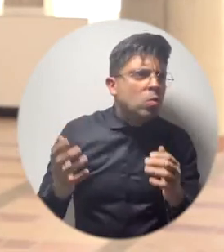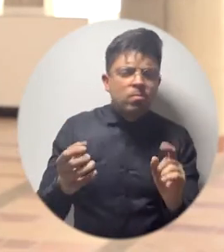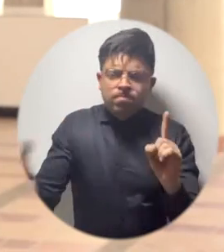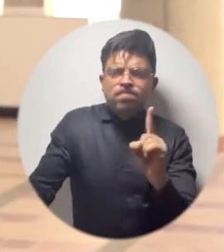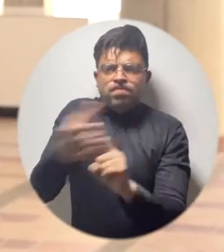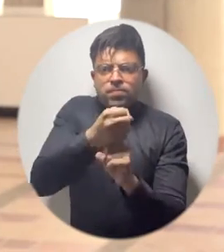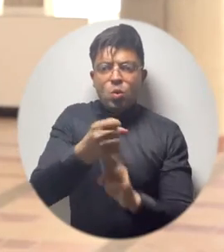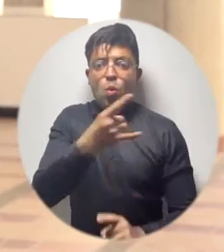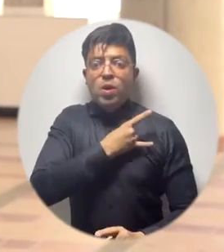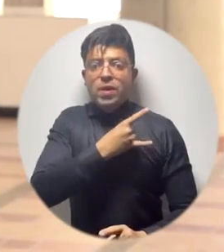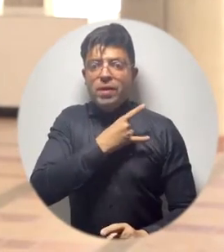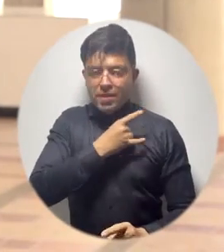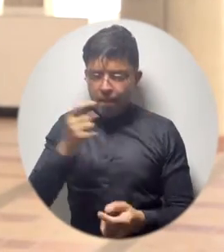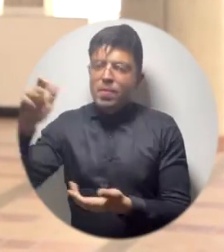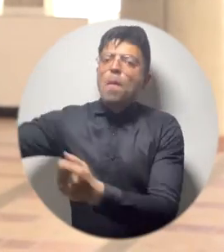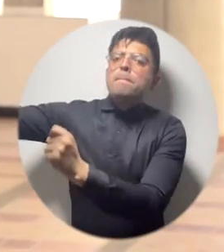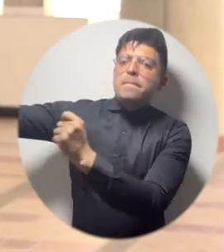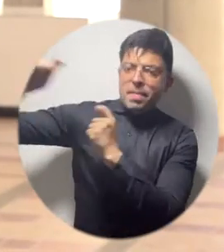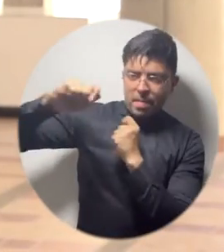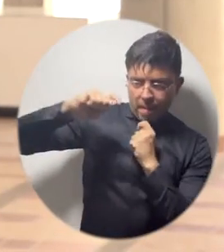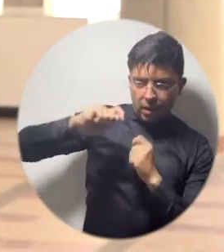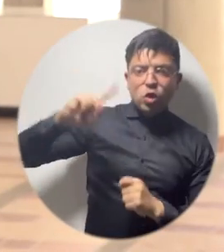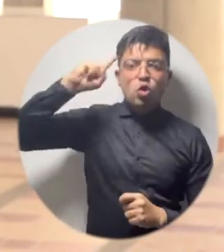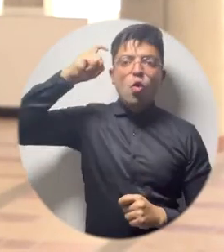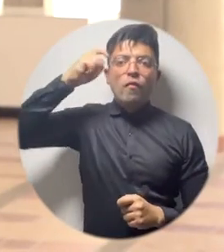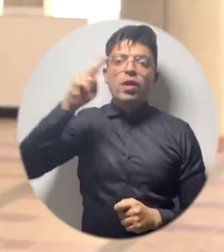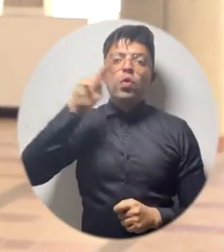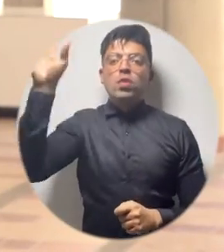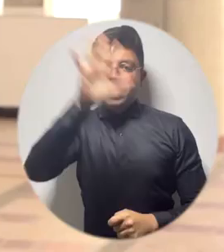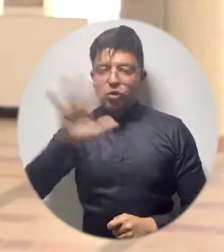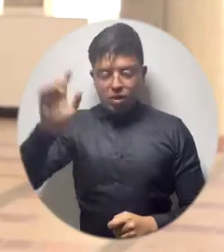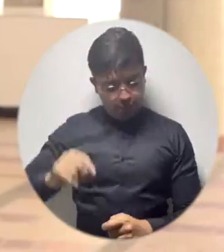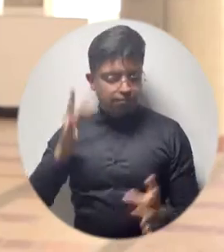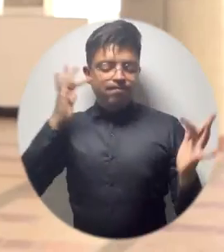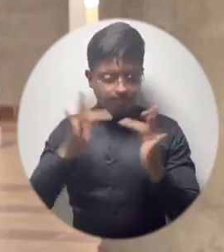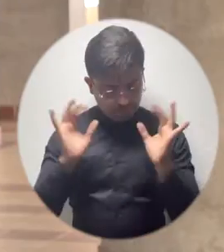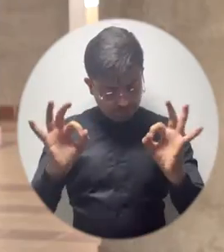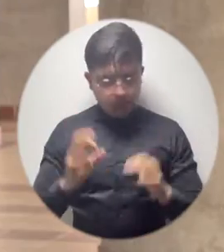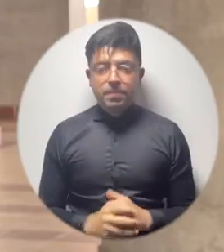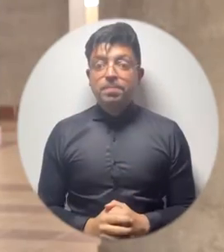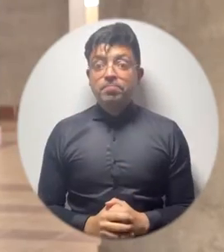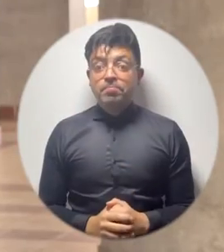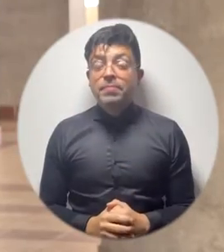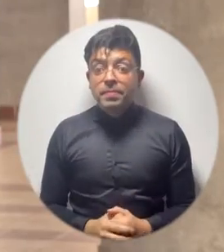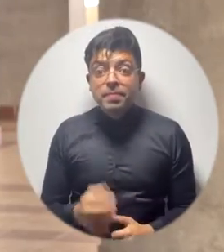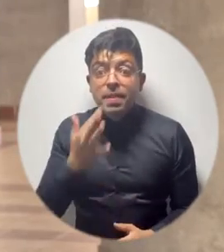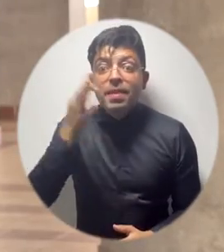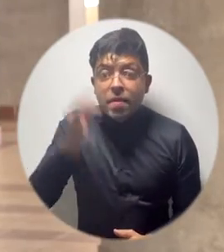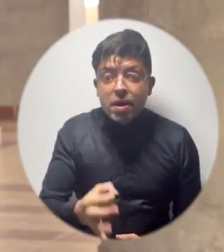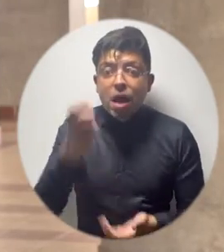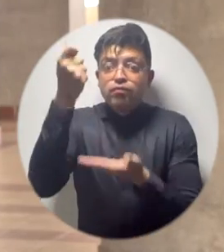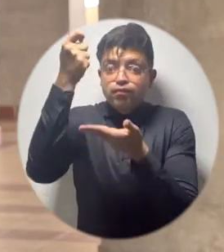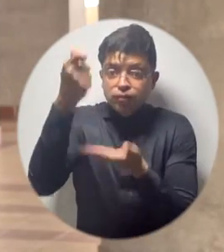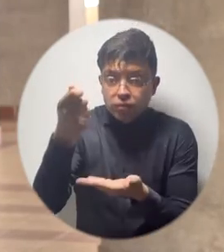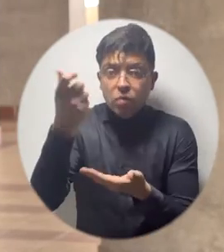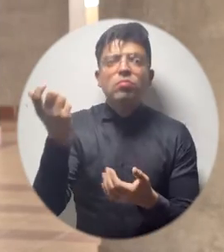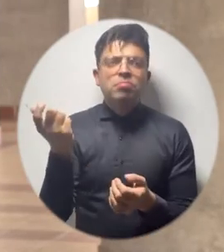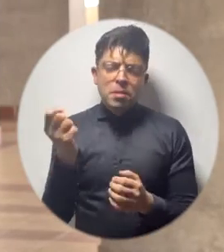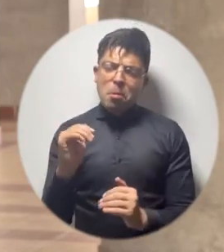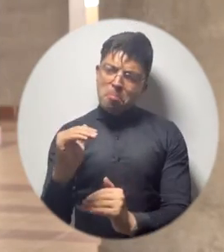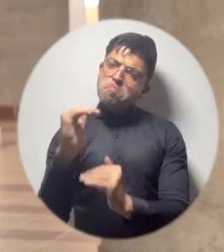de lograr que la universidad sea remunerada por parte del gobierno nacional como debe ser. Bueno, realmente es un presupuesto